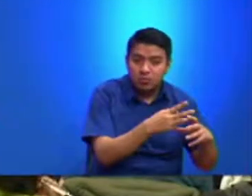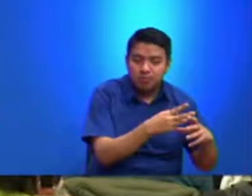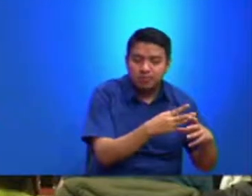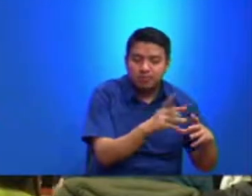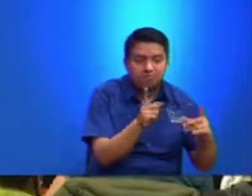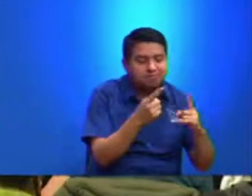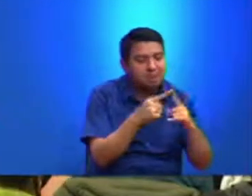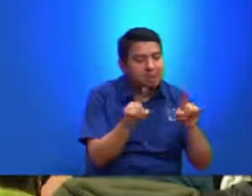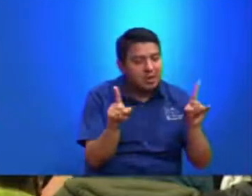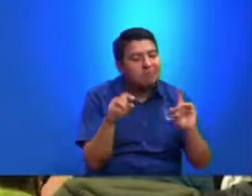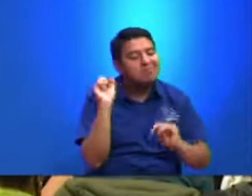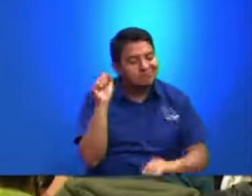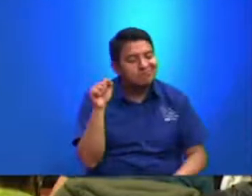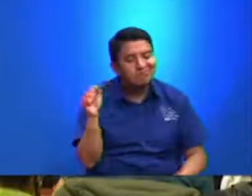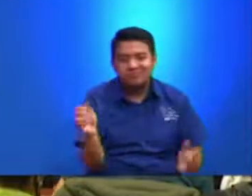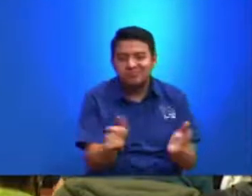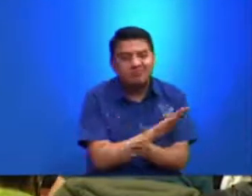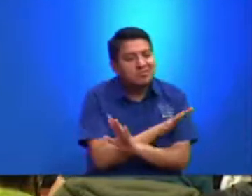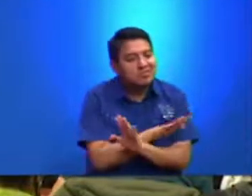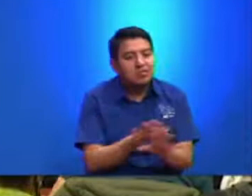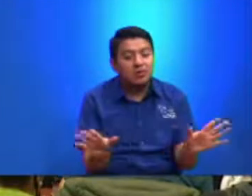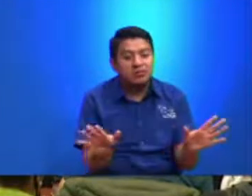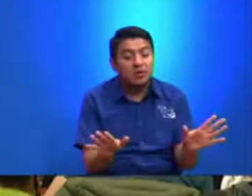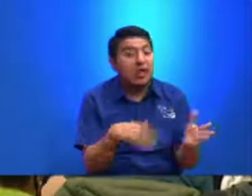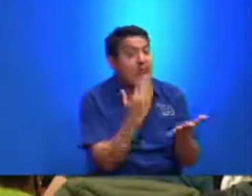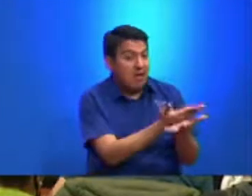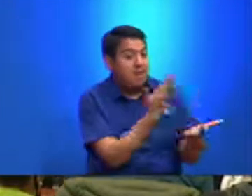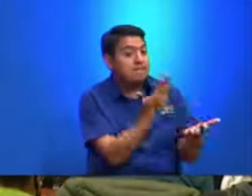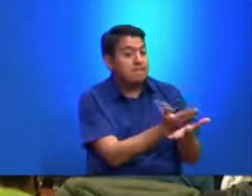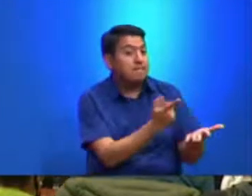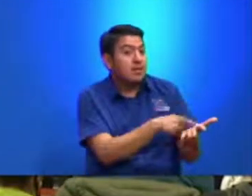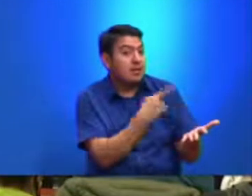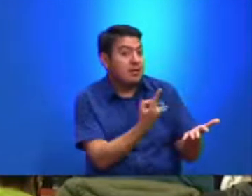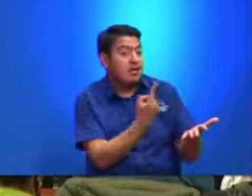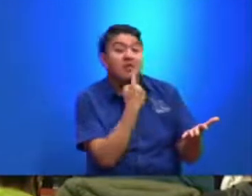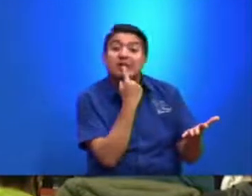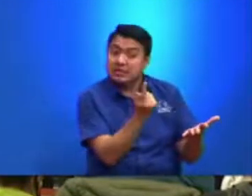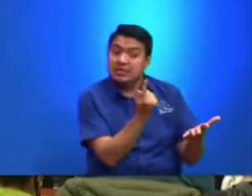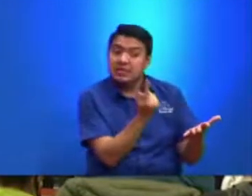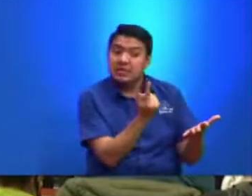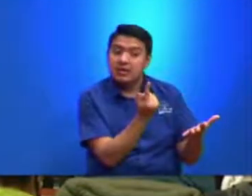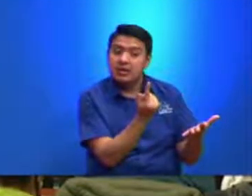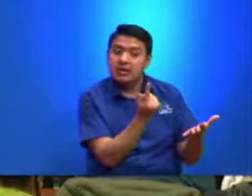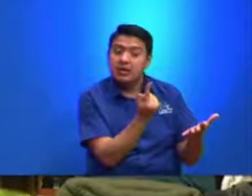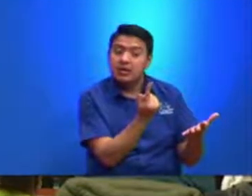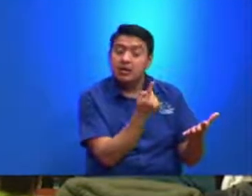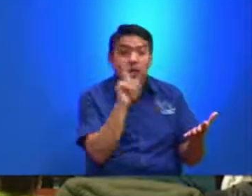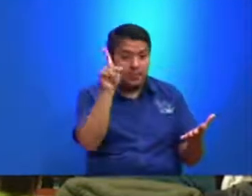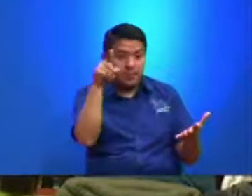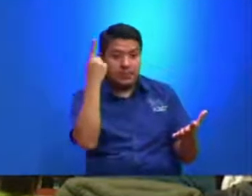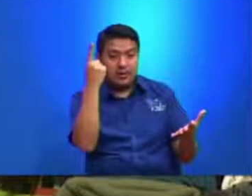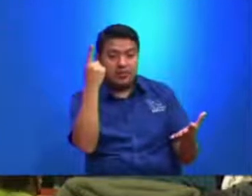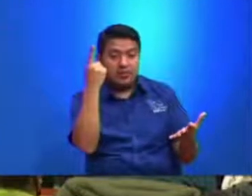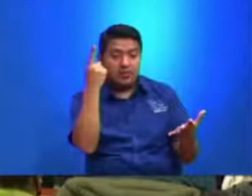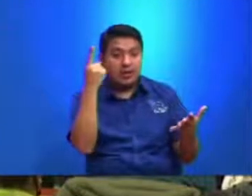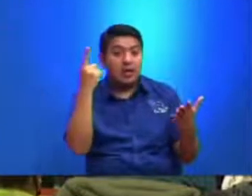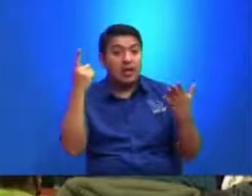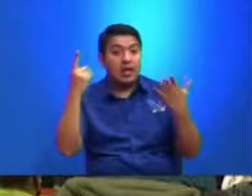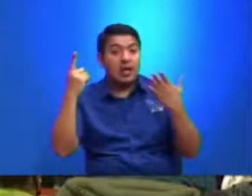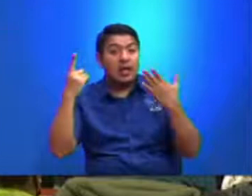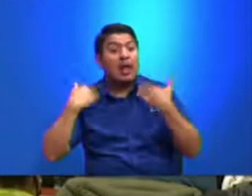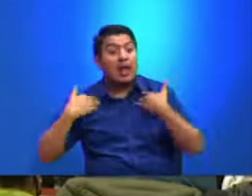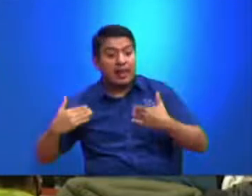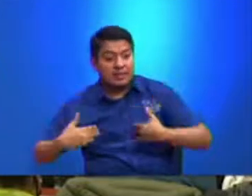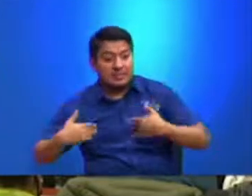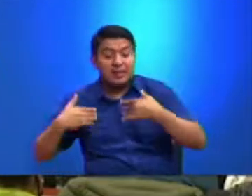se destruye porque se destruye, y el primero que la está destruyendo es el hombre. Por eso ese Apocalipsis dice, ha llegado el tiempo